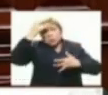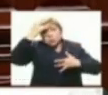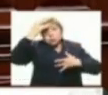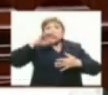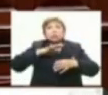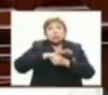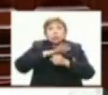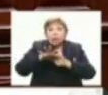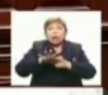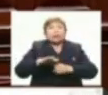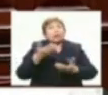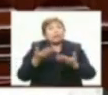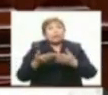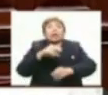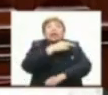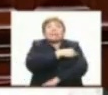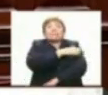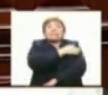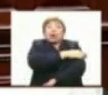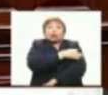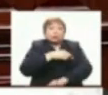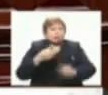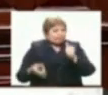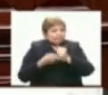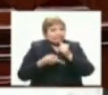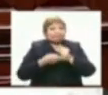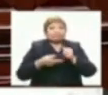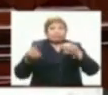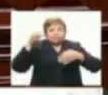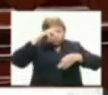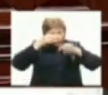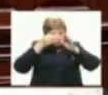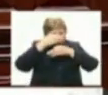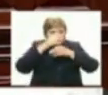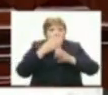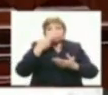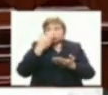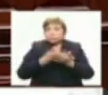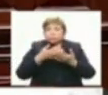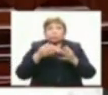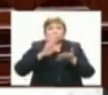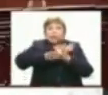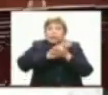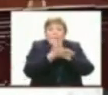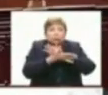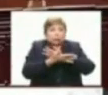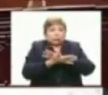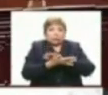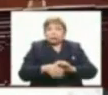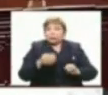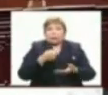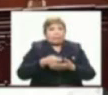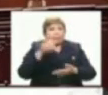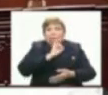centros y postas de salud garantizarán la atención médica, laboratorio y exámenes con real gratuidad